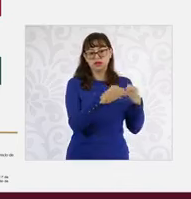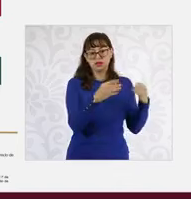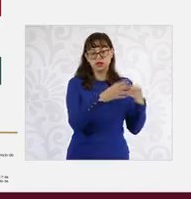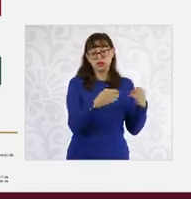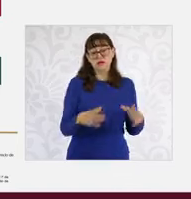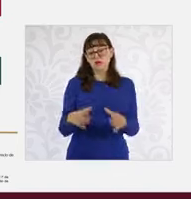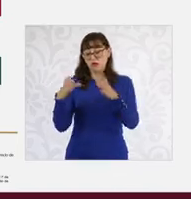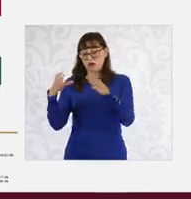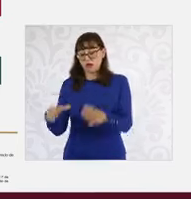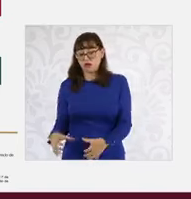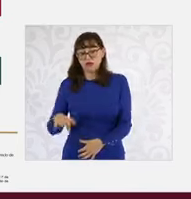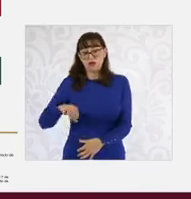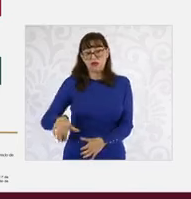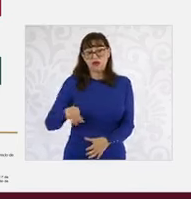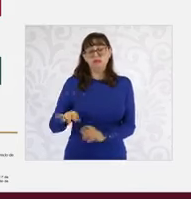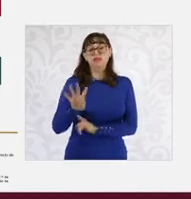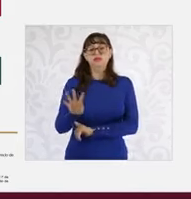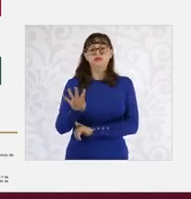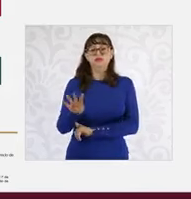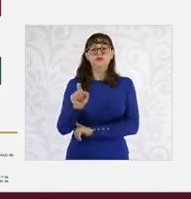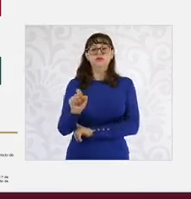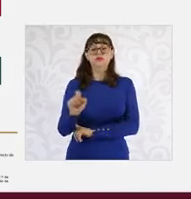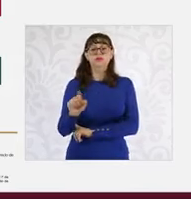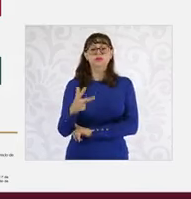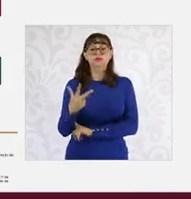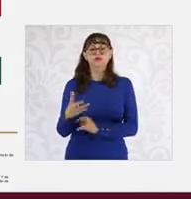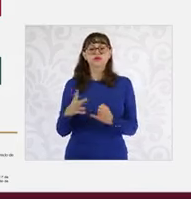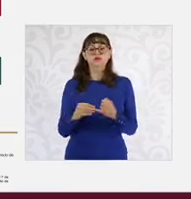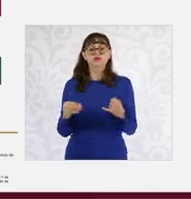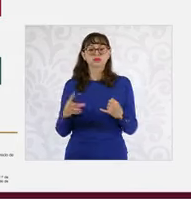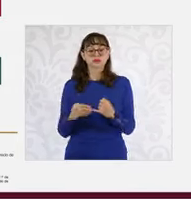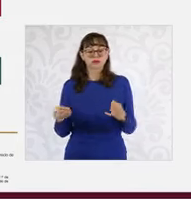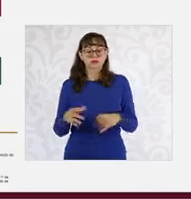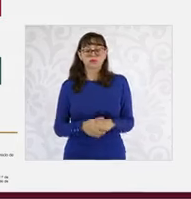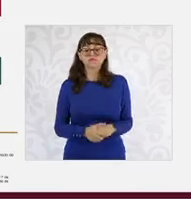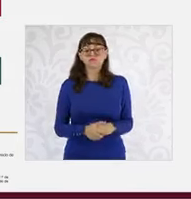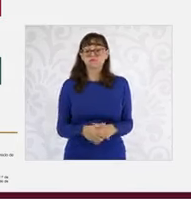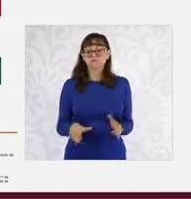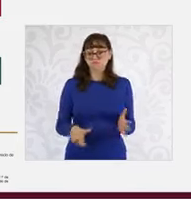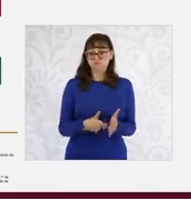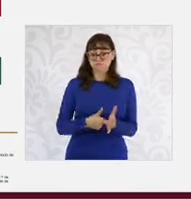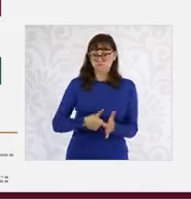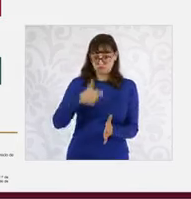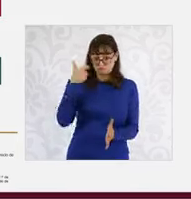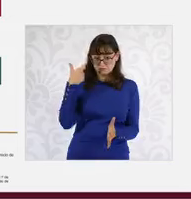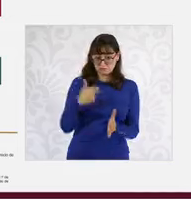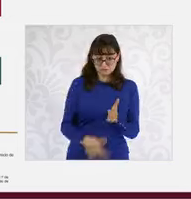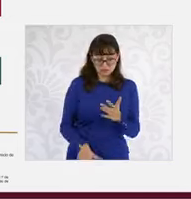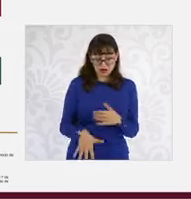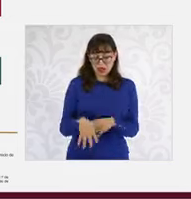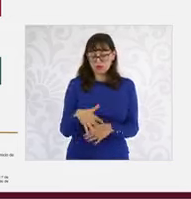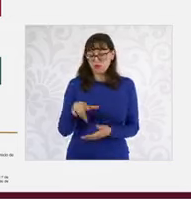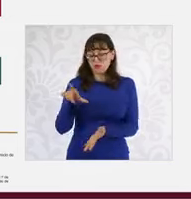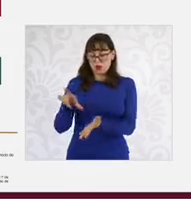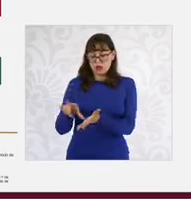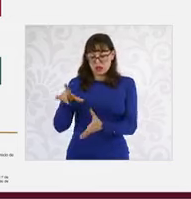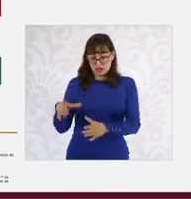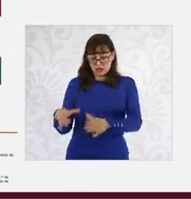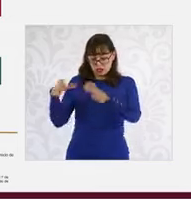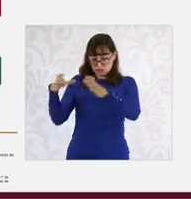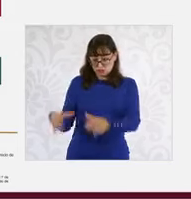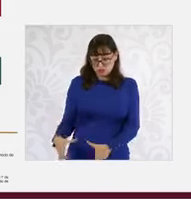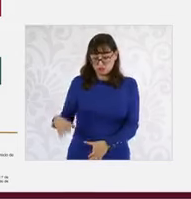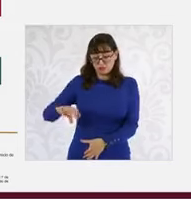cilindro, 19 pesos con 28 centavos. El precio más bajo detectado en nuestro monitoreo del gas por litro para